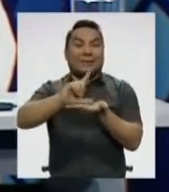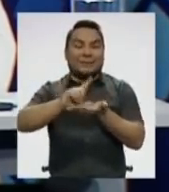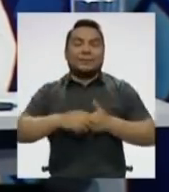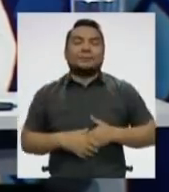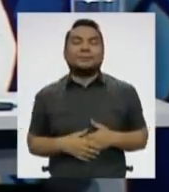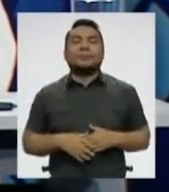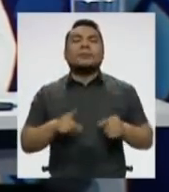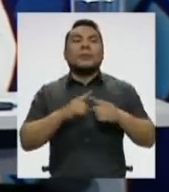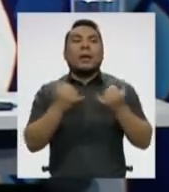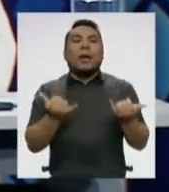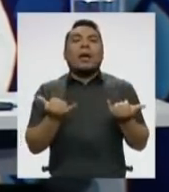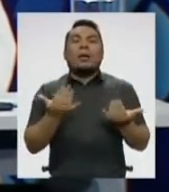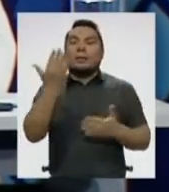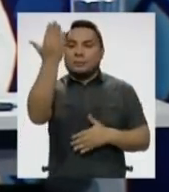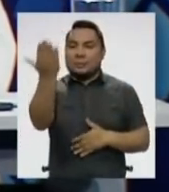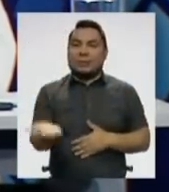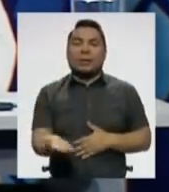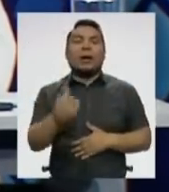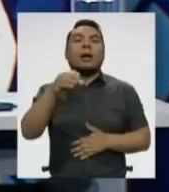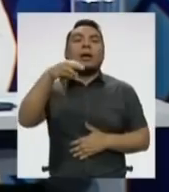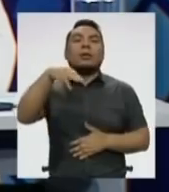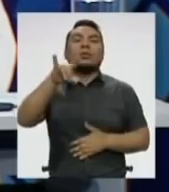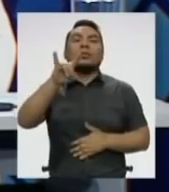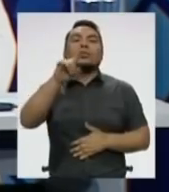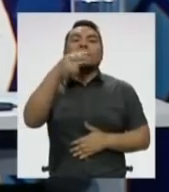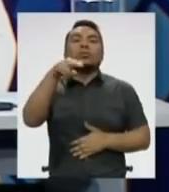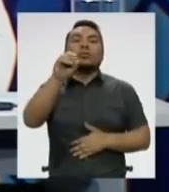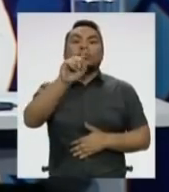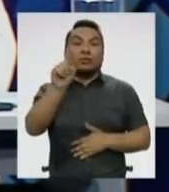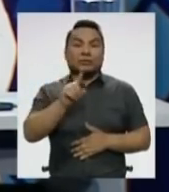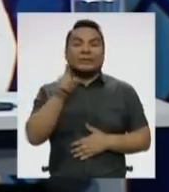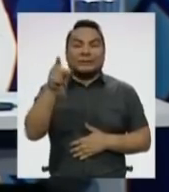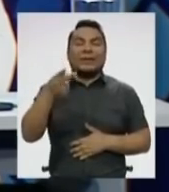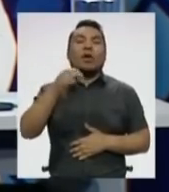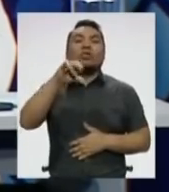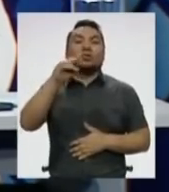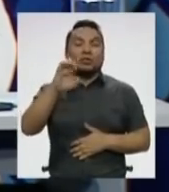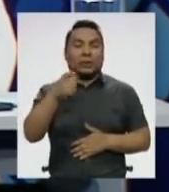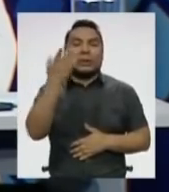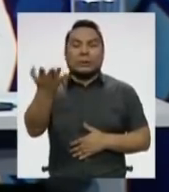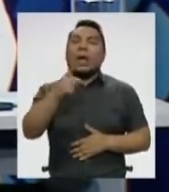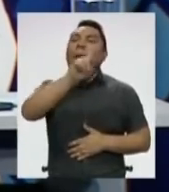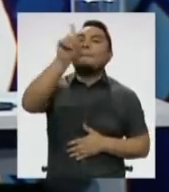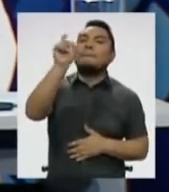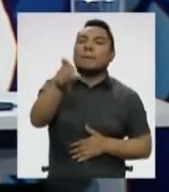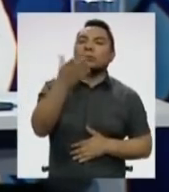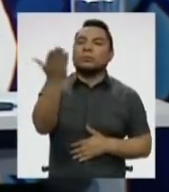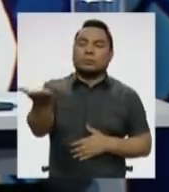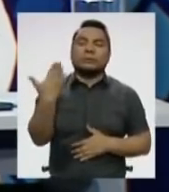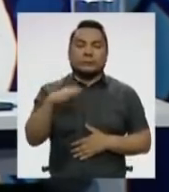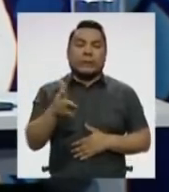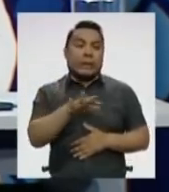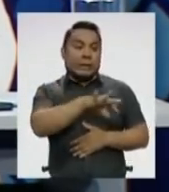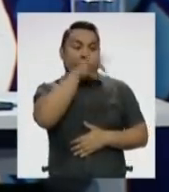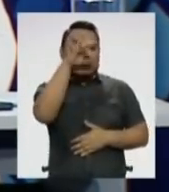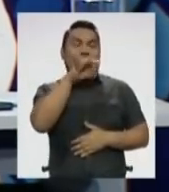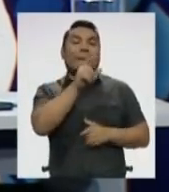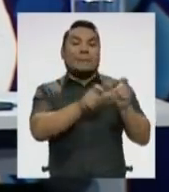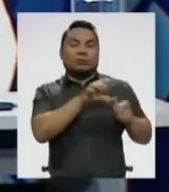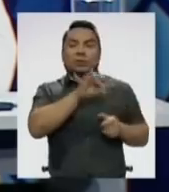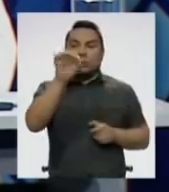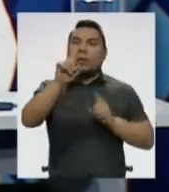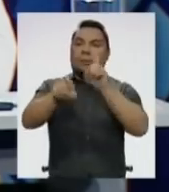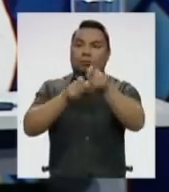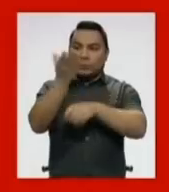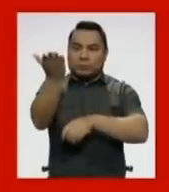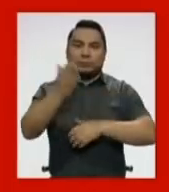veníamos precisamente con el candidato de Acción Popular, Jorge Muñoz, a quien se le va a formular la pregunta preparada por los ciudadanos de Lima.